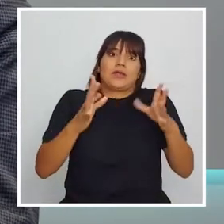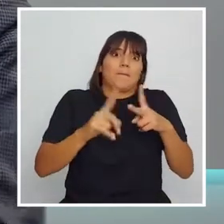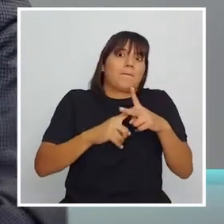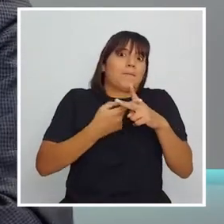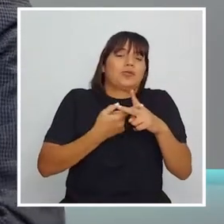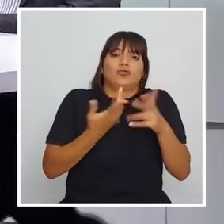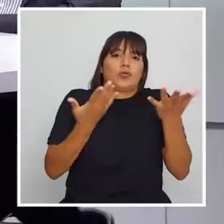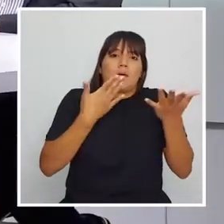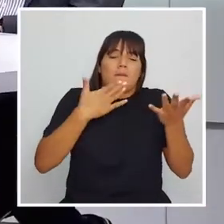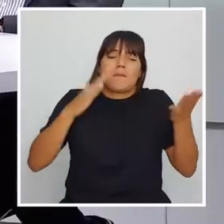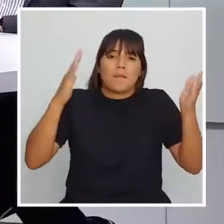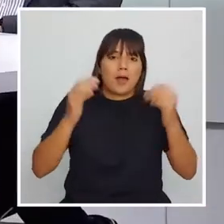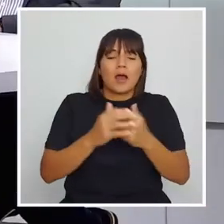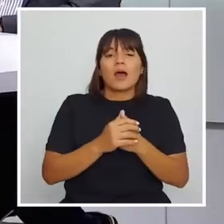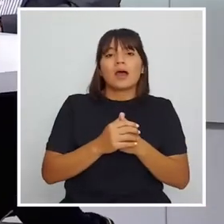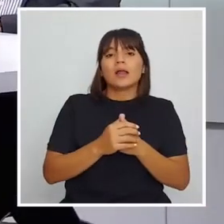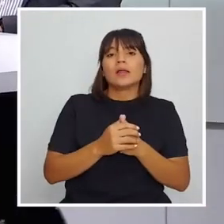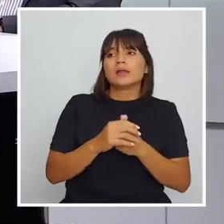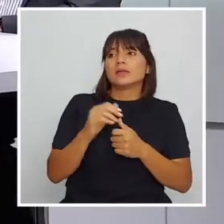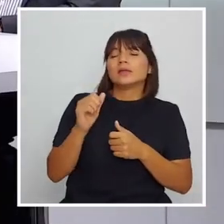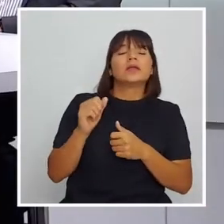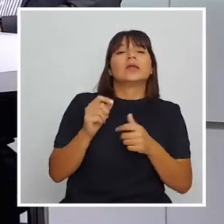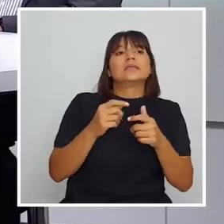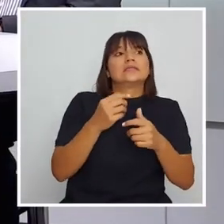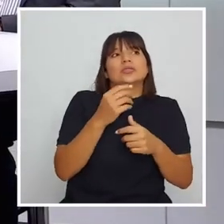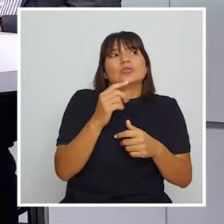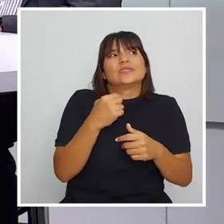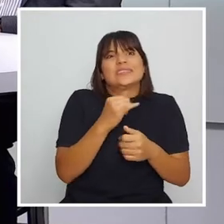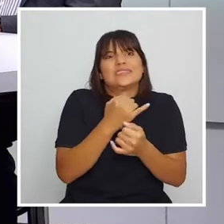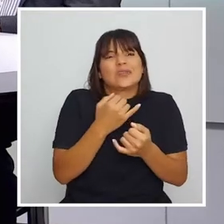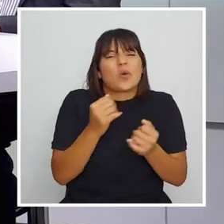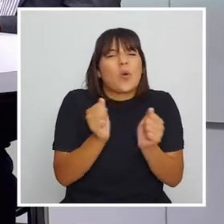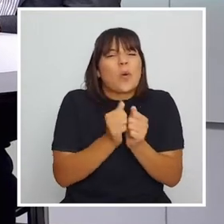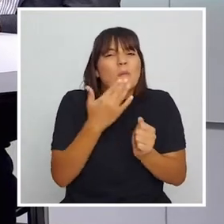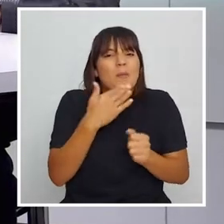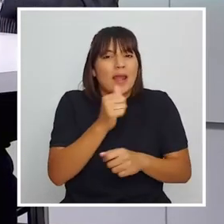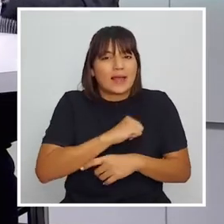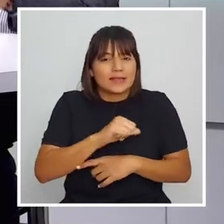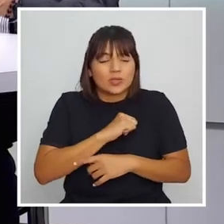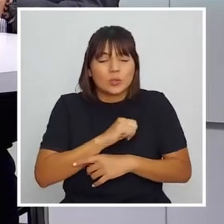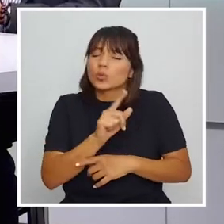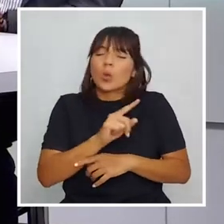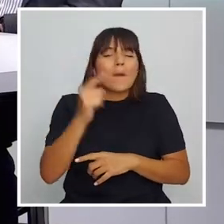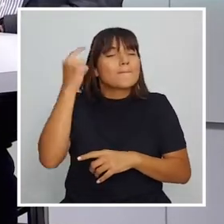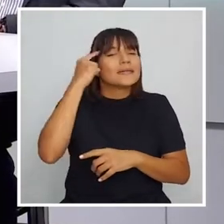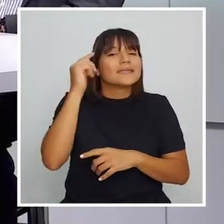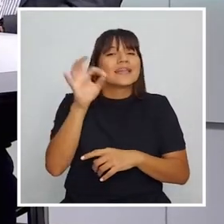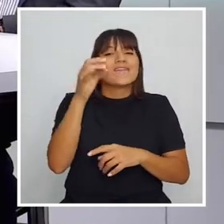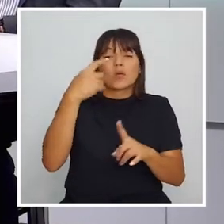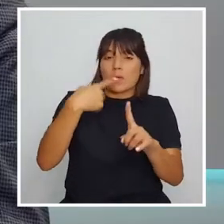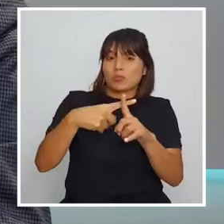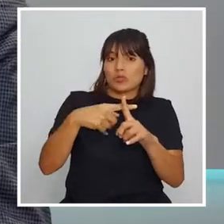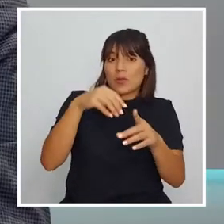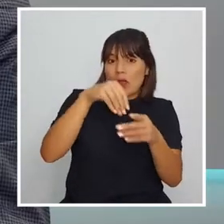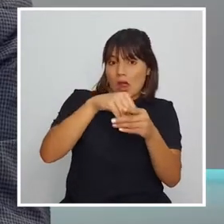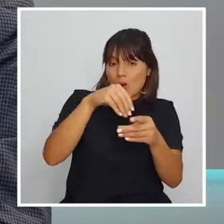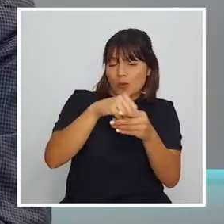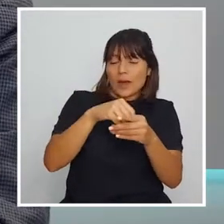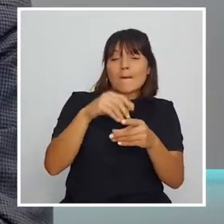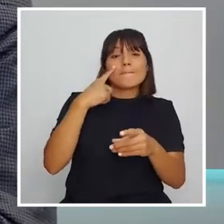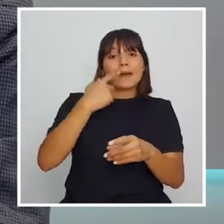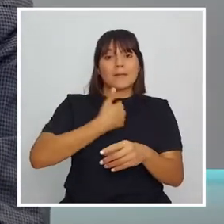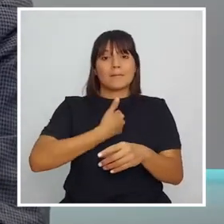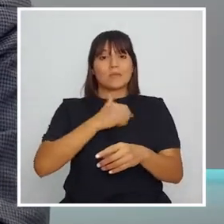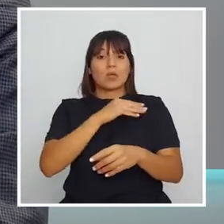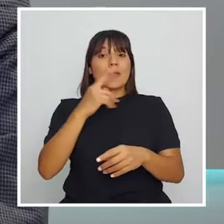entró cuesta arriba, ¿verdad? Entonces uno lo plantea en positivo para uno y para el resto de la familia. Y además, algo